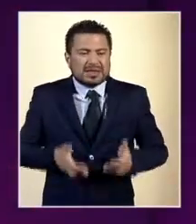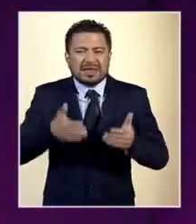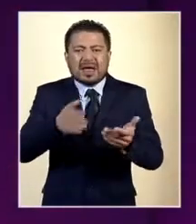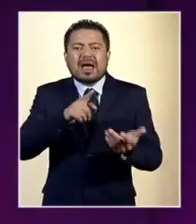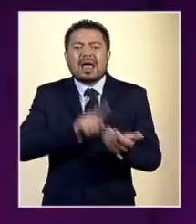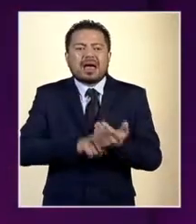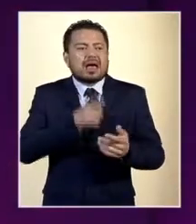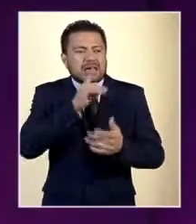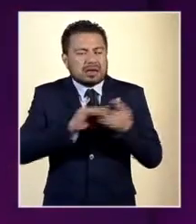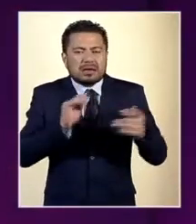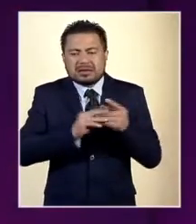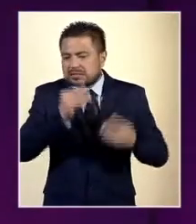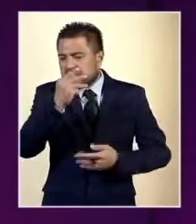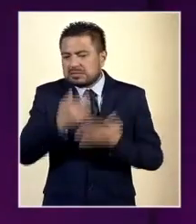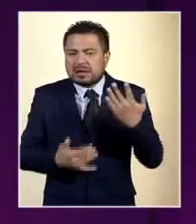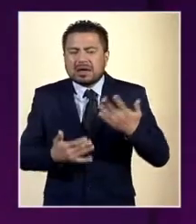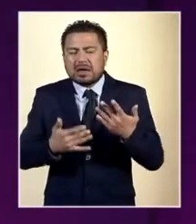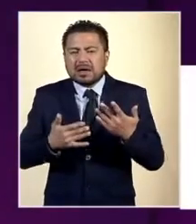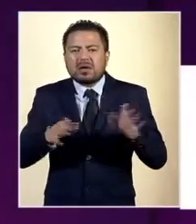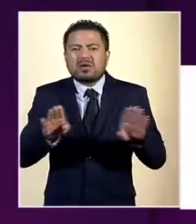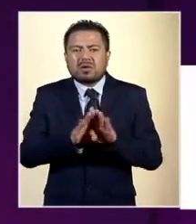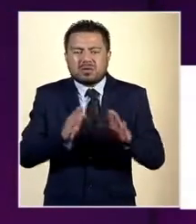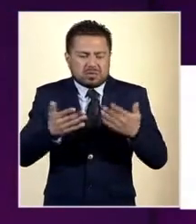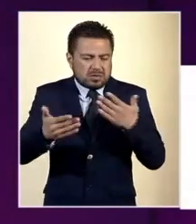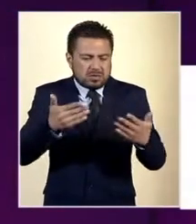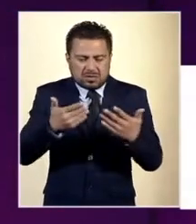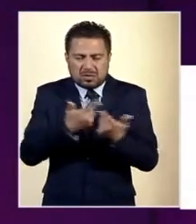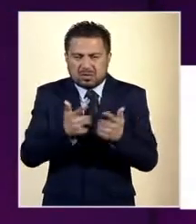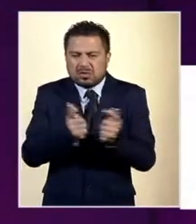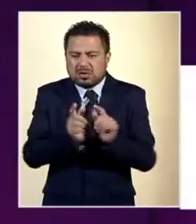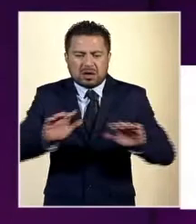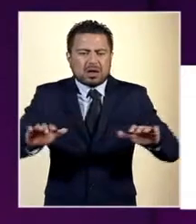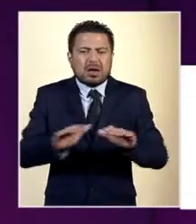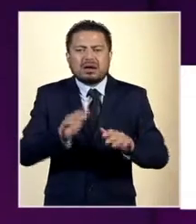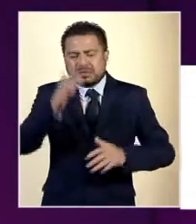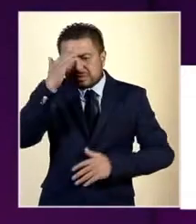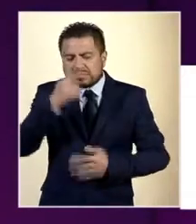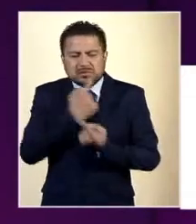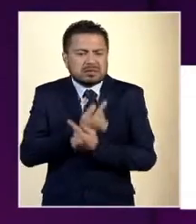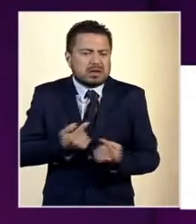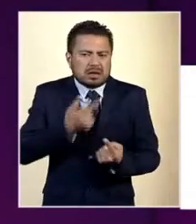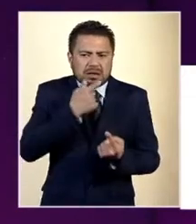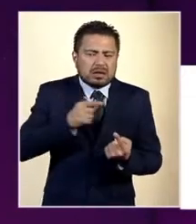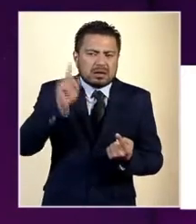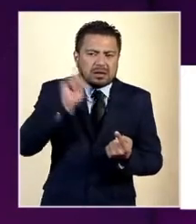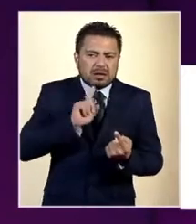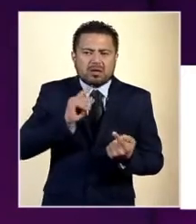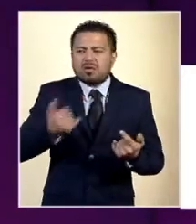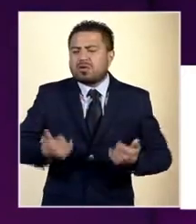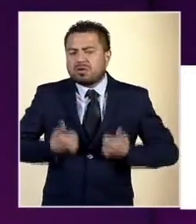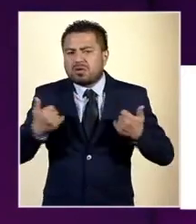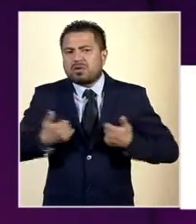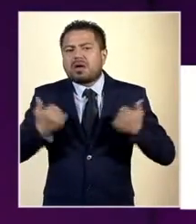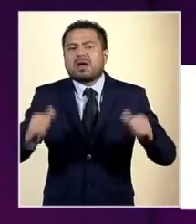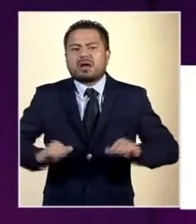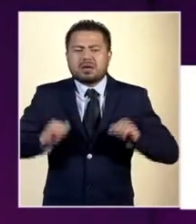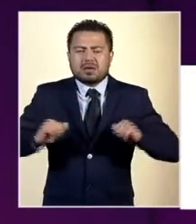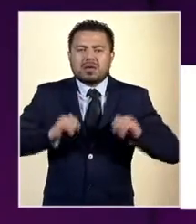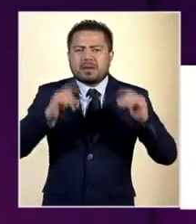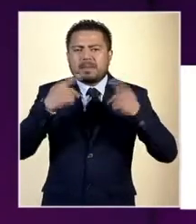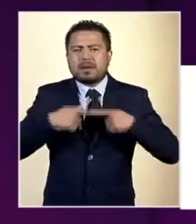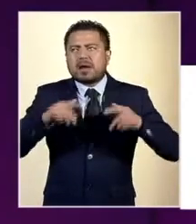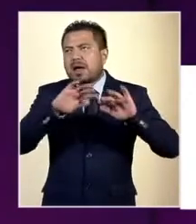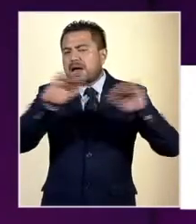pues habla precisamente de lo que comentaba Gabriel de la heterogeneidad de la población. O sea, vemos niños, niñas, jóvenes, adolescentes, personas